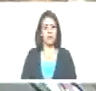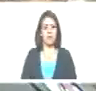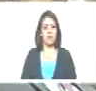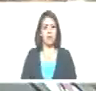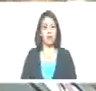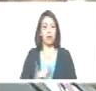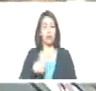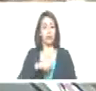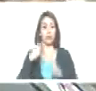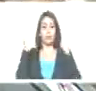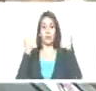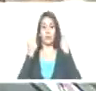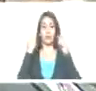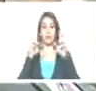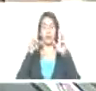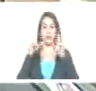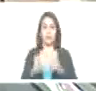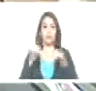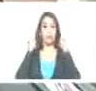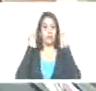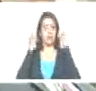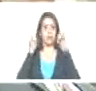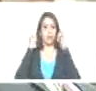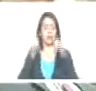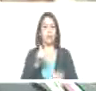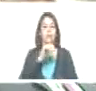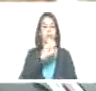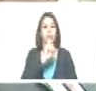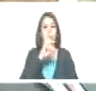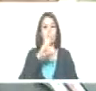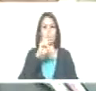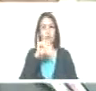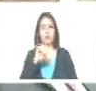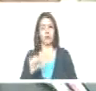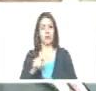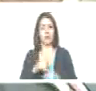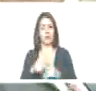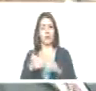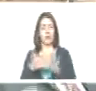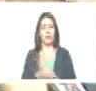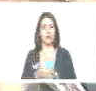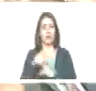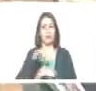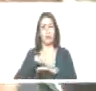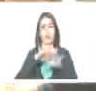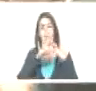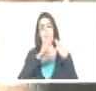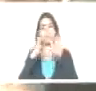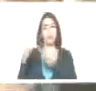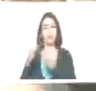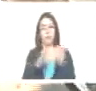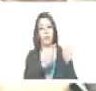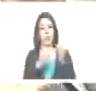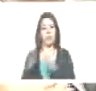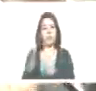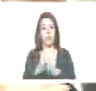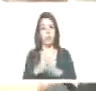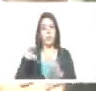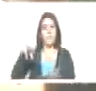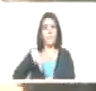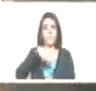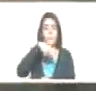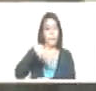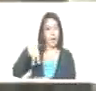una nueva edición de las fiestas en el Orza. Fiesta en el Orza, un 19 de marzo, para un baile, me